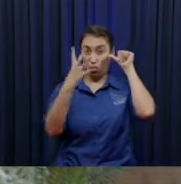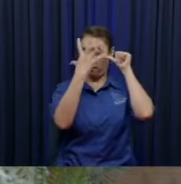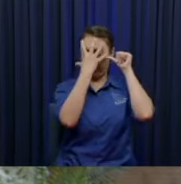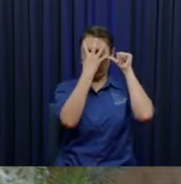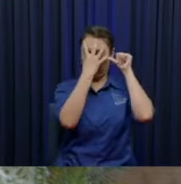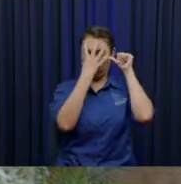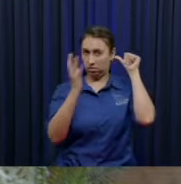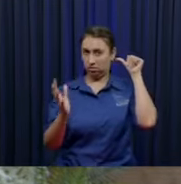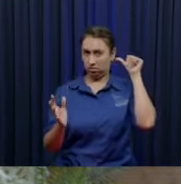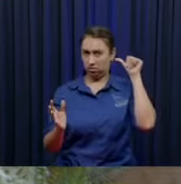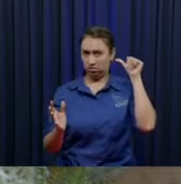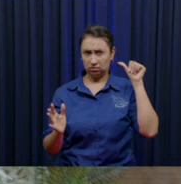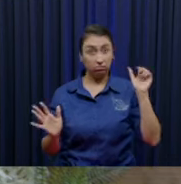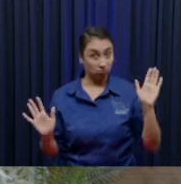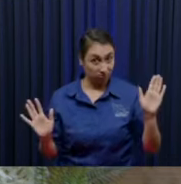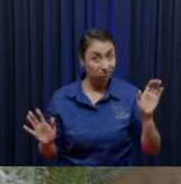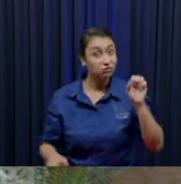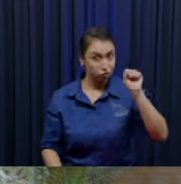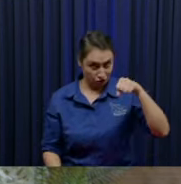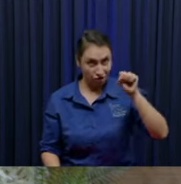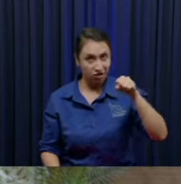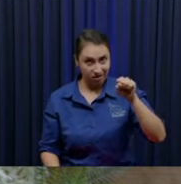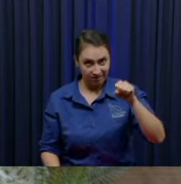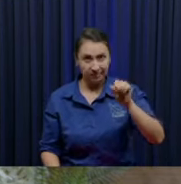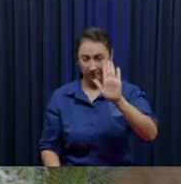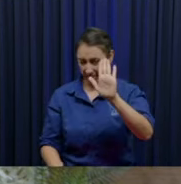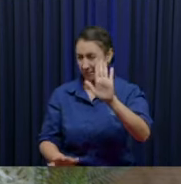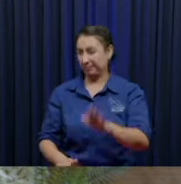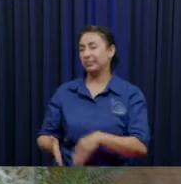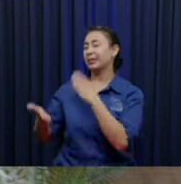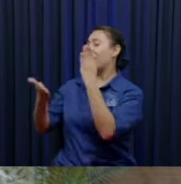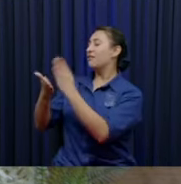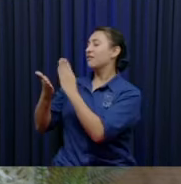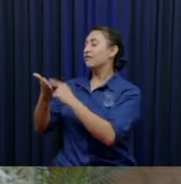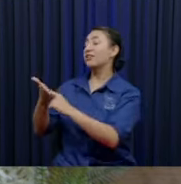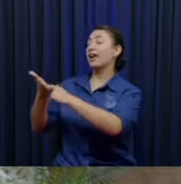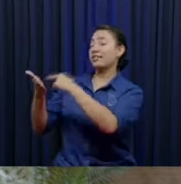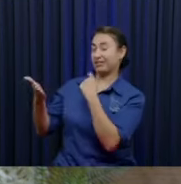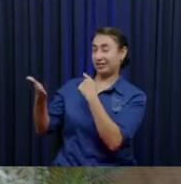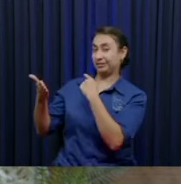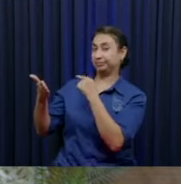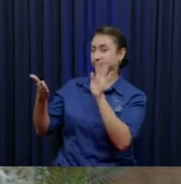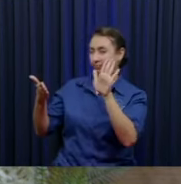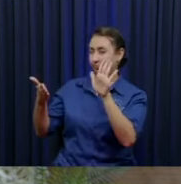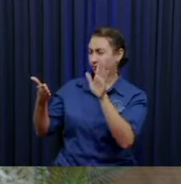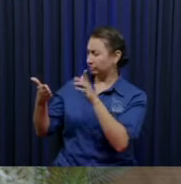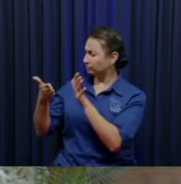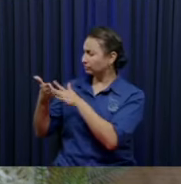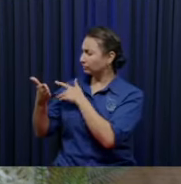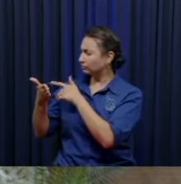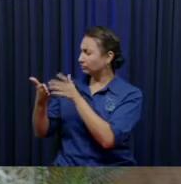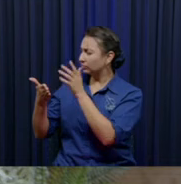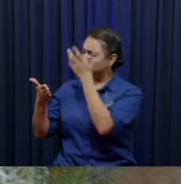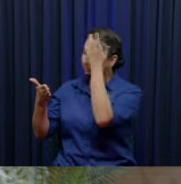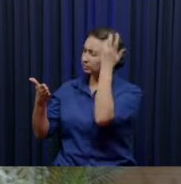qué? Ah, usted no le ayuda a un hombre. Vamos a ver.